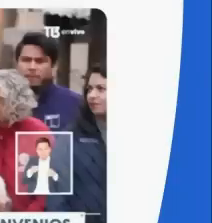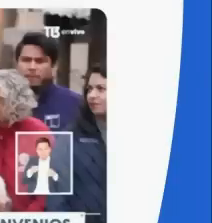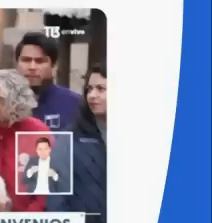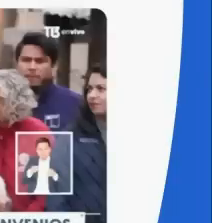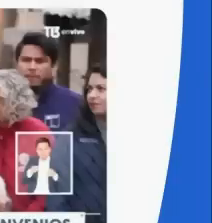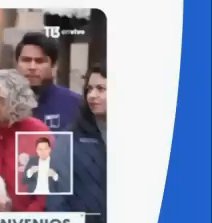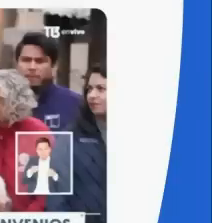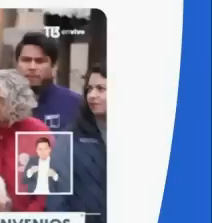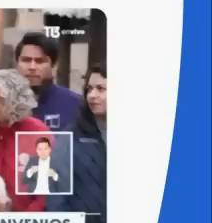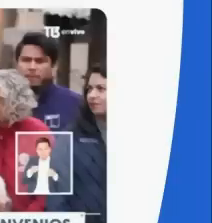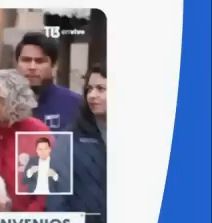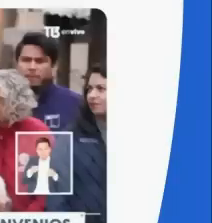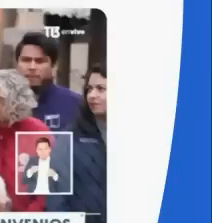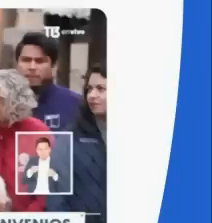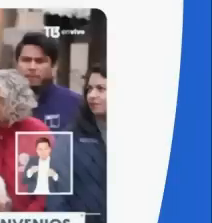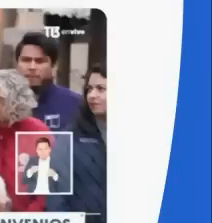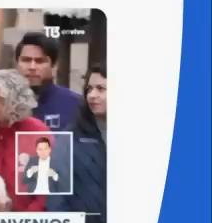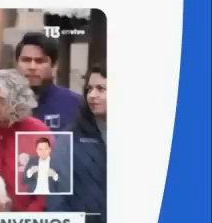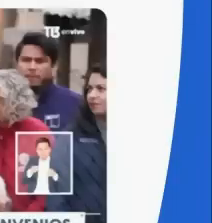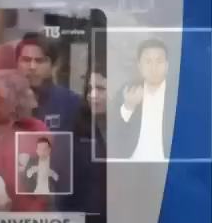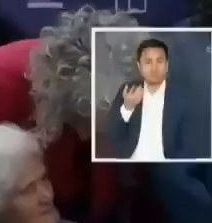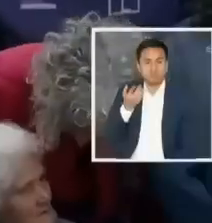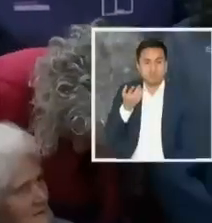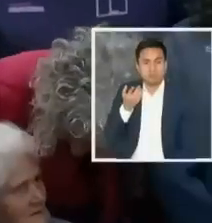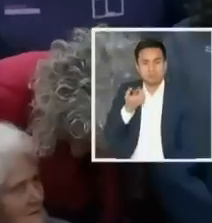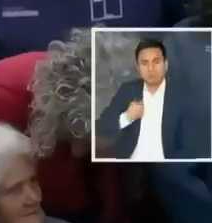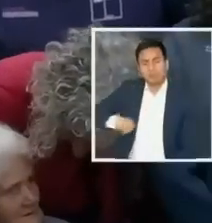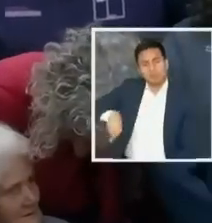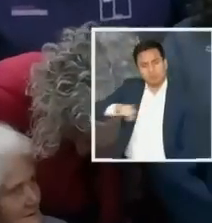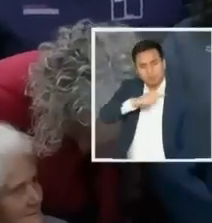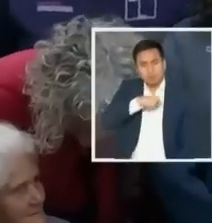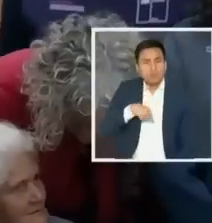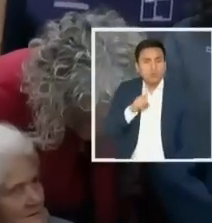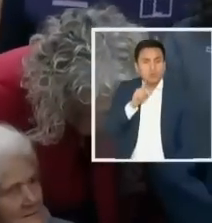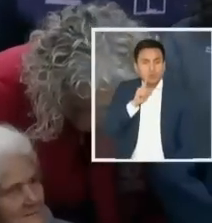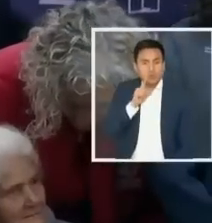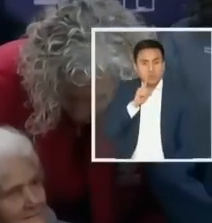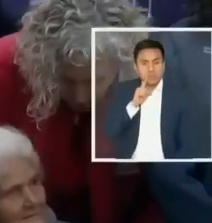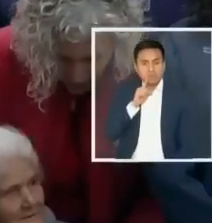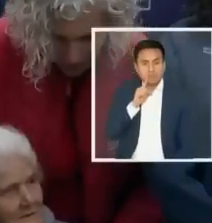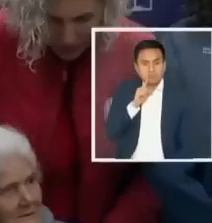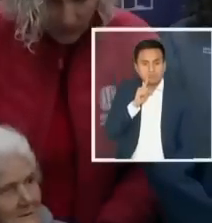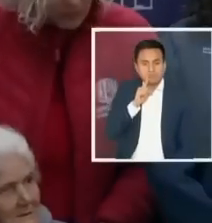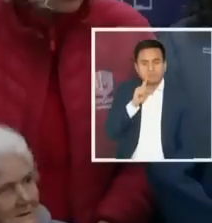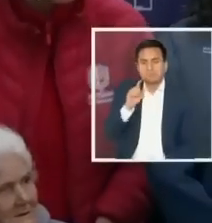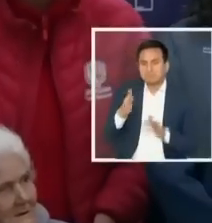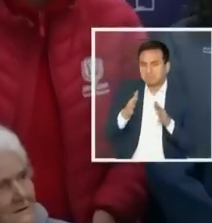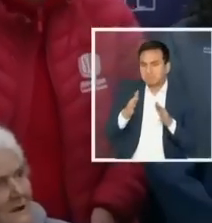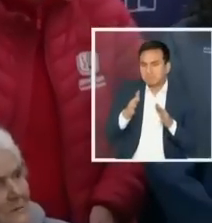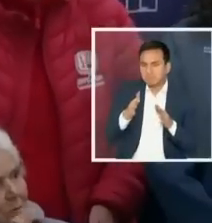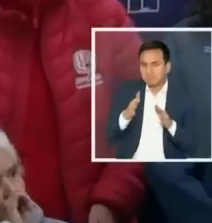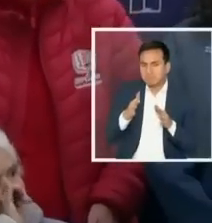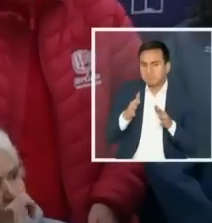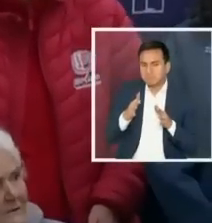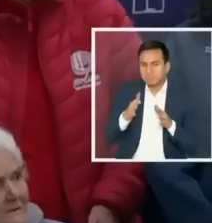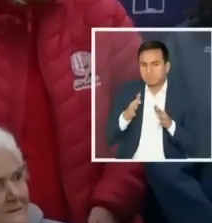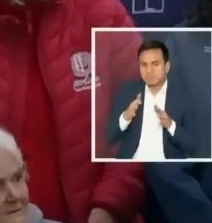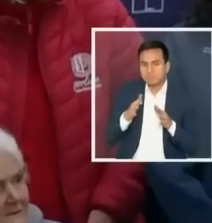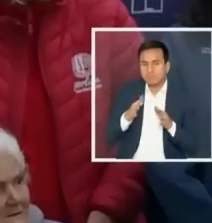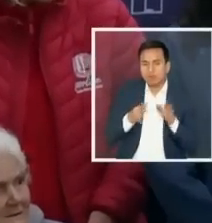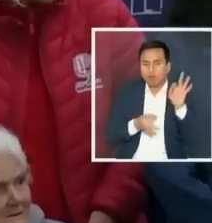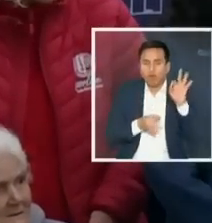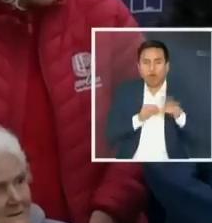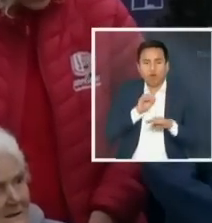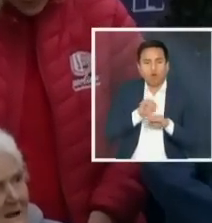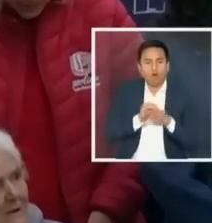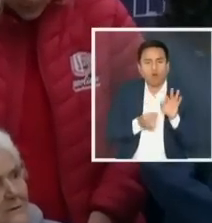Constitución. A ver. Es así de grave. Acá. Ya, a ver. Por esto mismo les digo yo que inmediatamente, y me